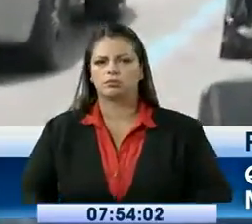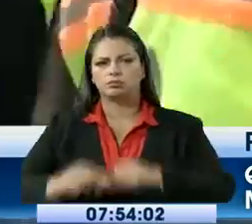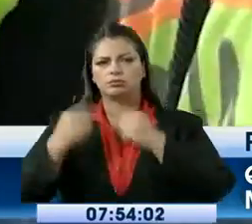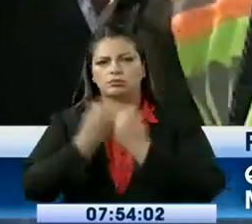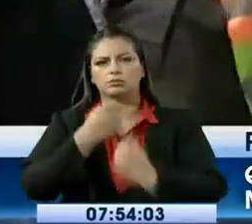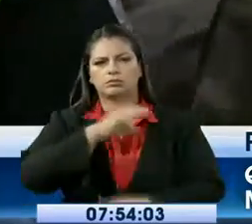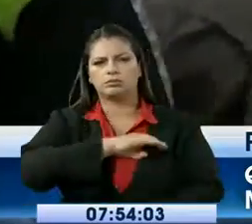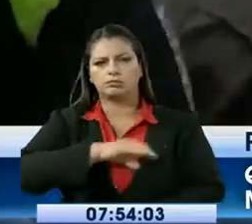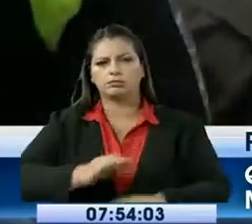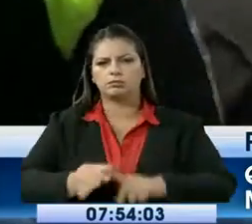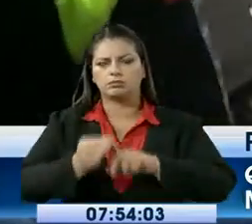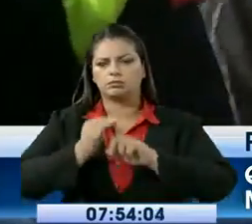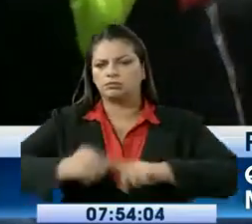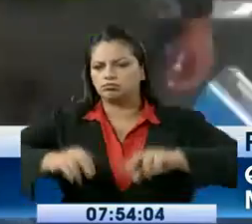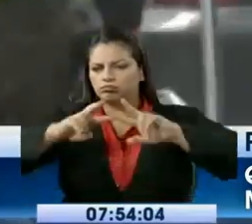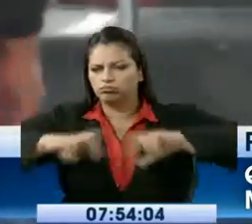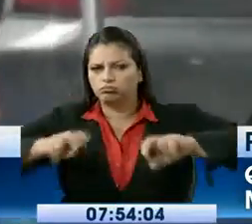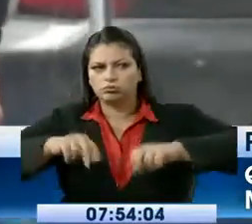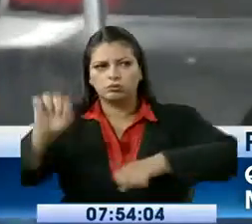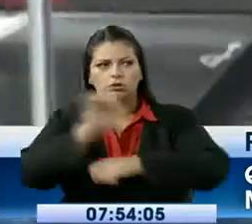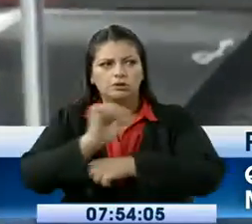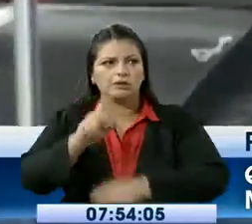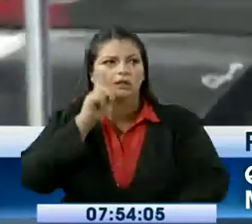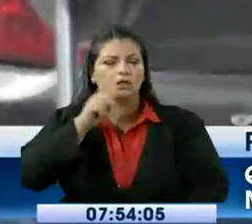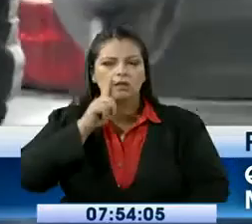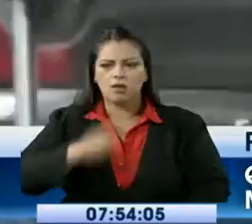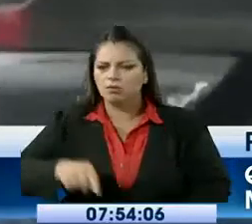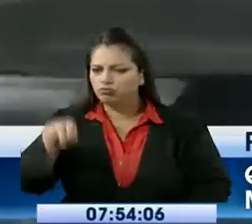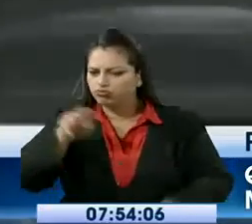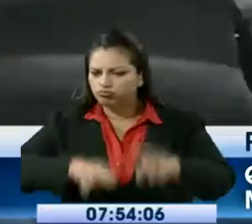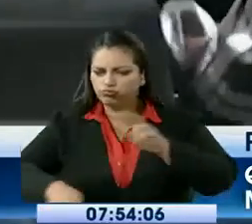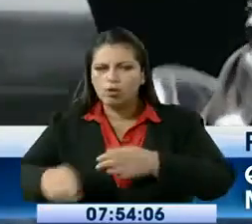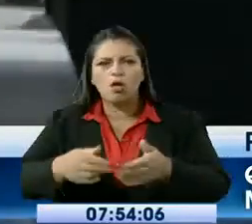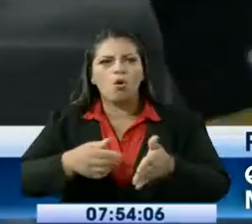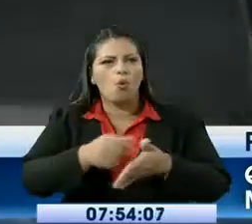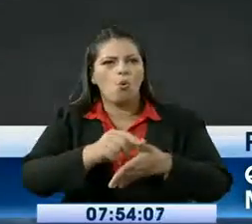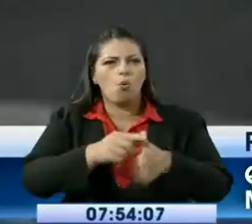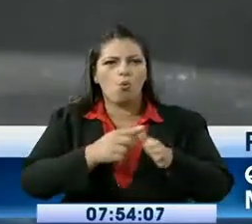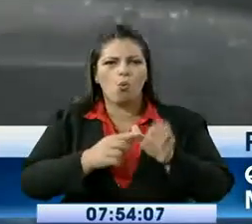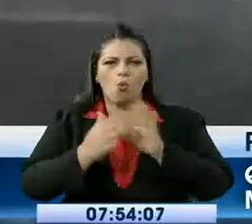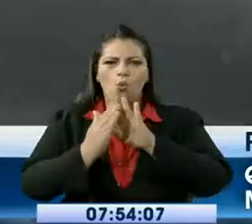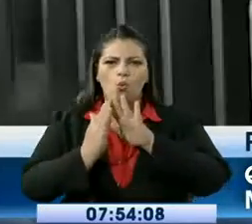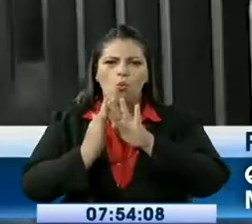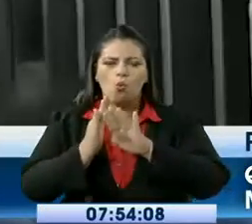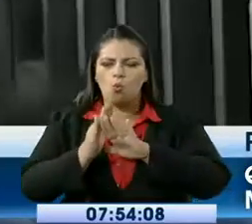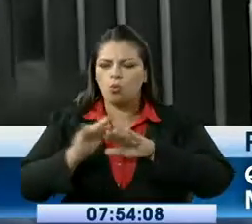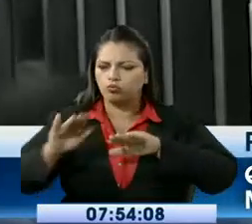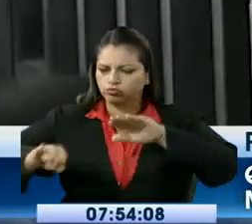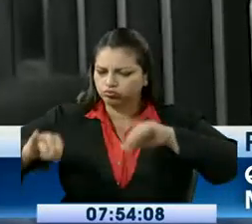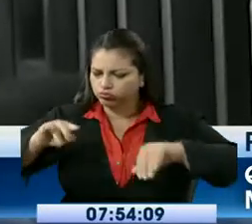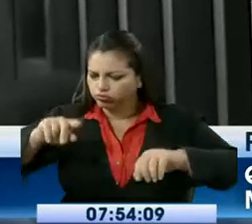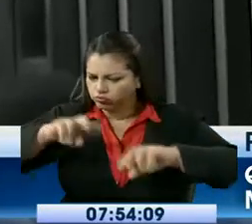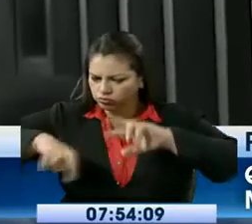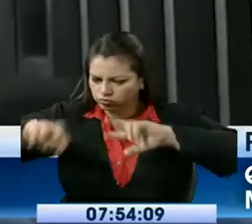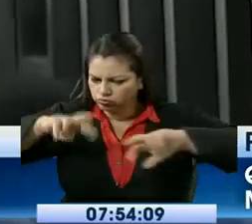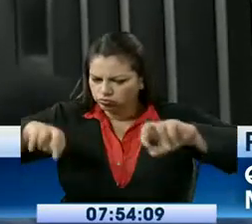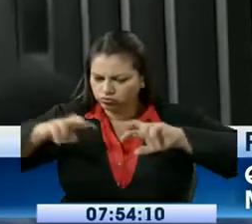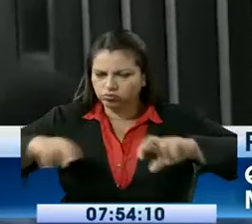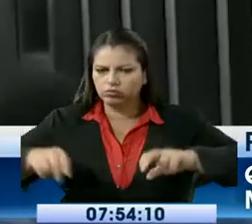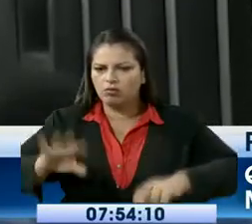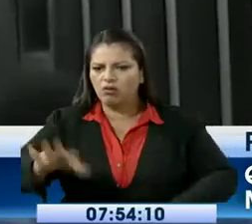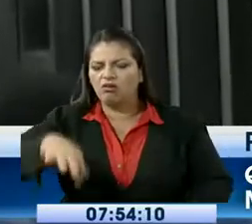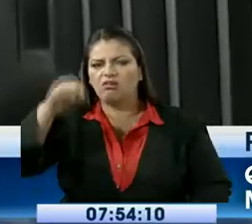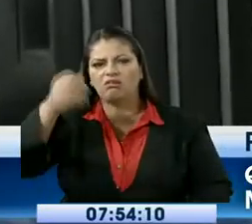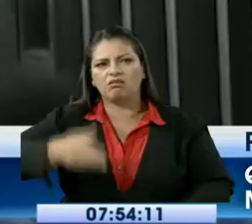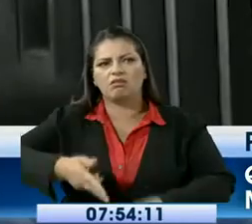criminalística tomaron huellas en el vehículo, encontrando las armas y otras pruebas que los incriminaban. Estaríamos contando con